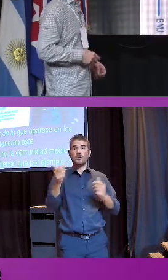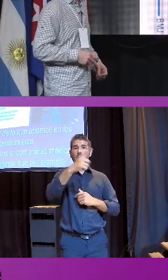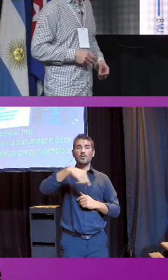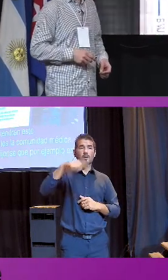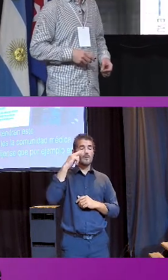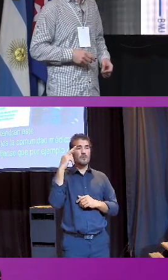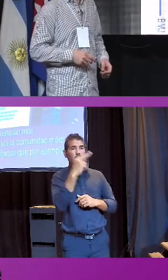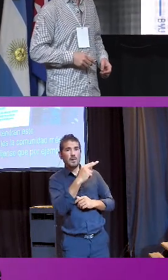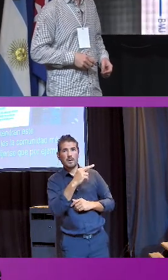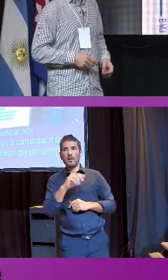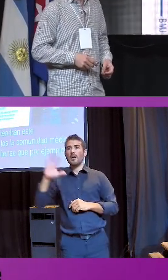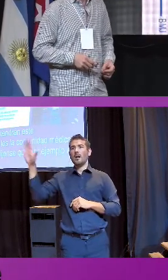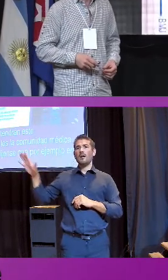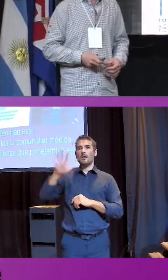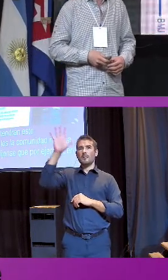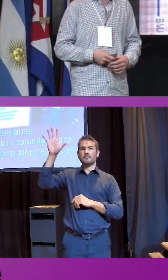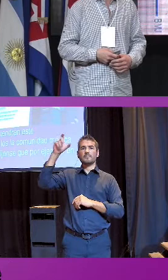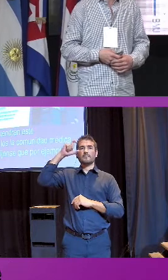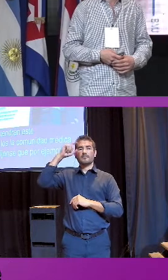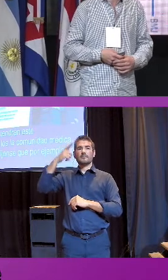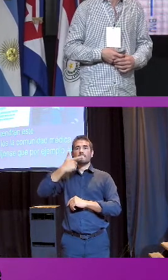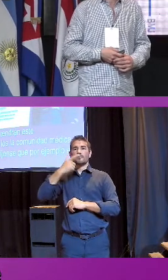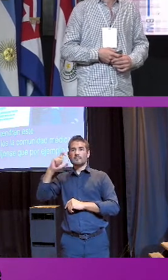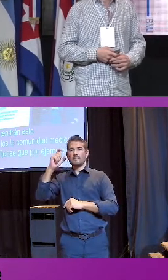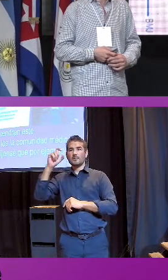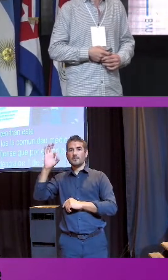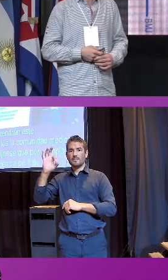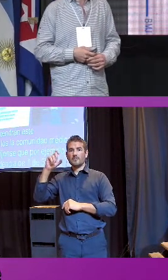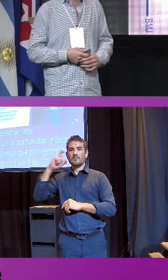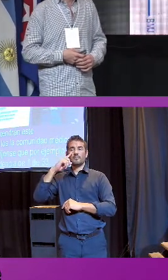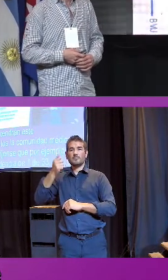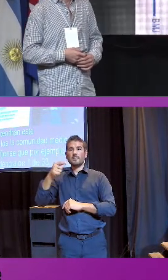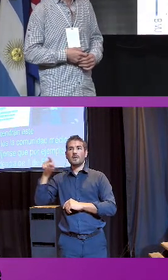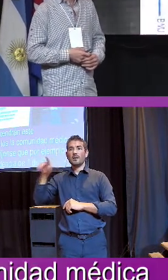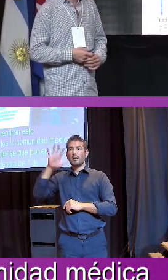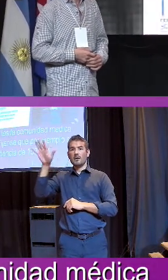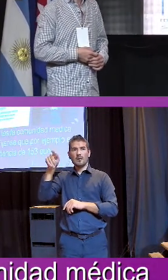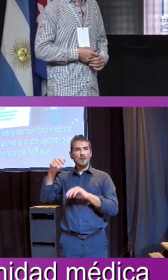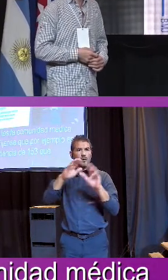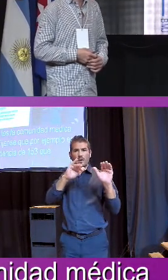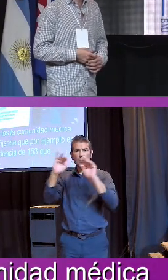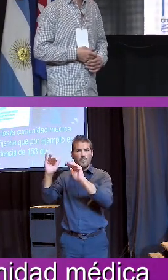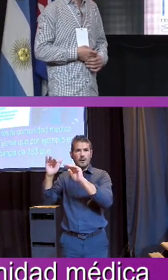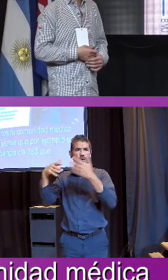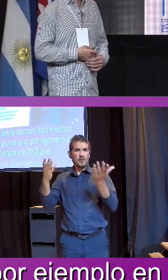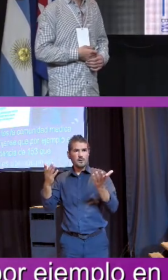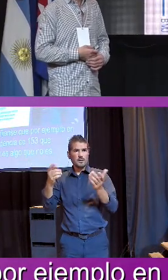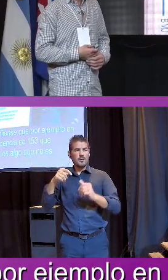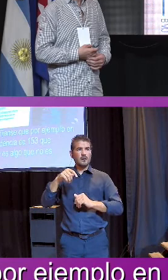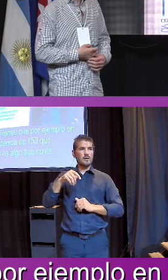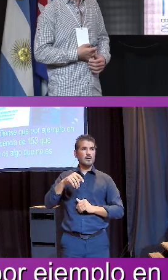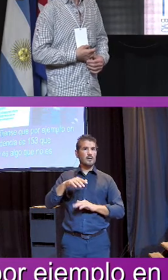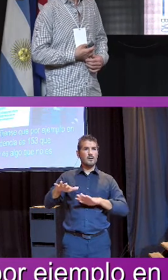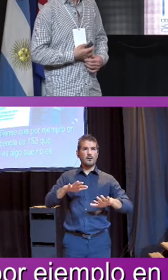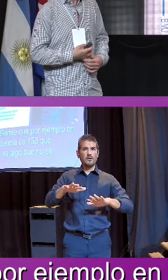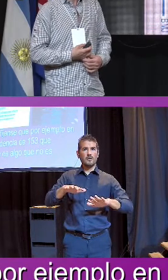Escocia también apareció una incidencia de 1 en 53, que es bastante similar. ¿Sí? Quiere decir que es algo que no es solamente